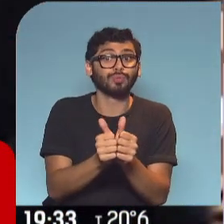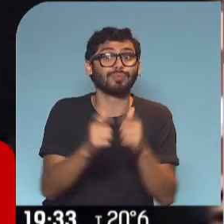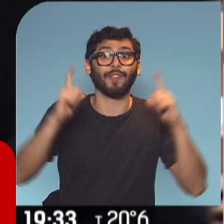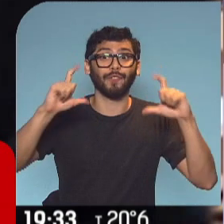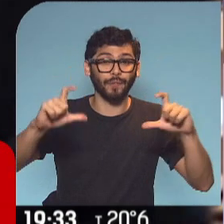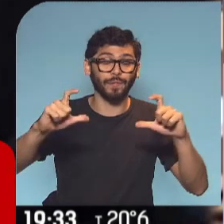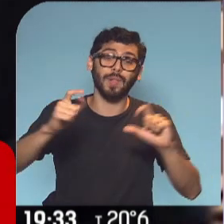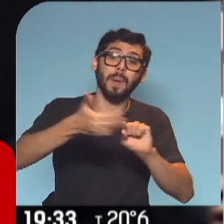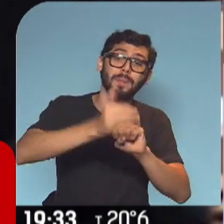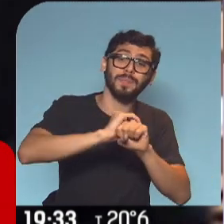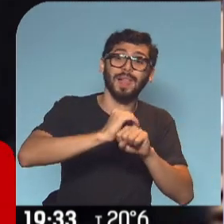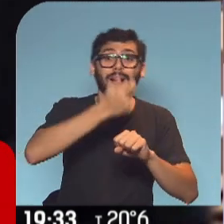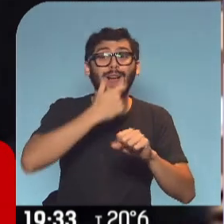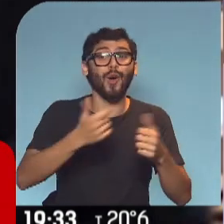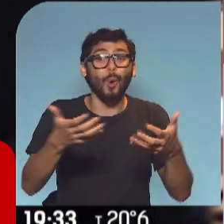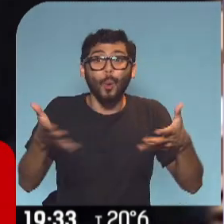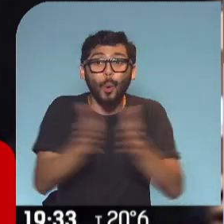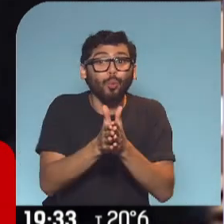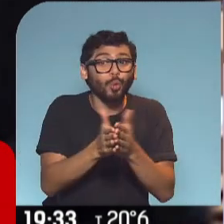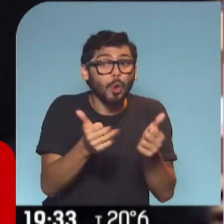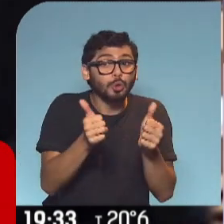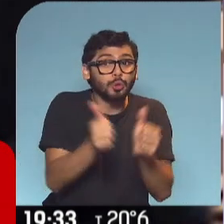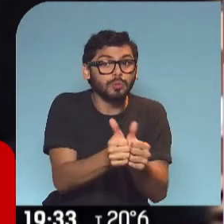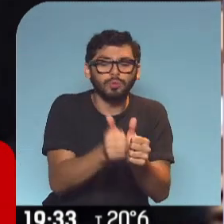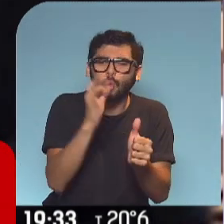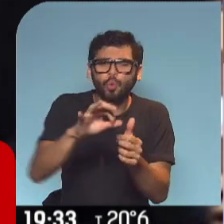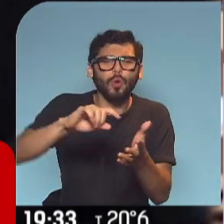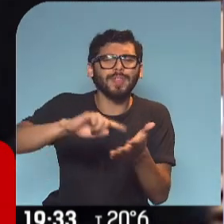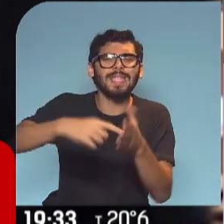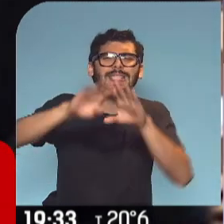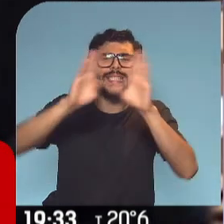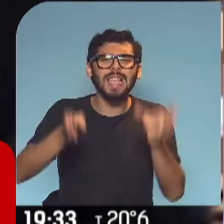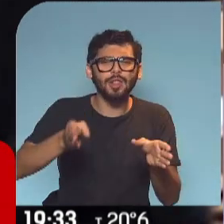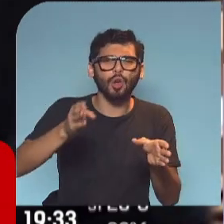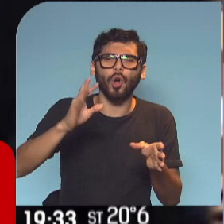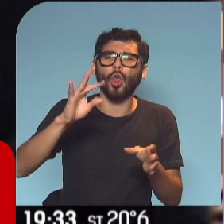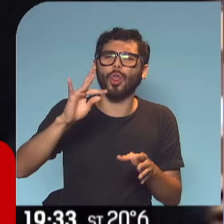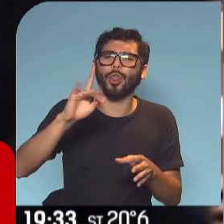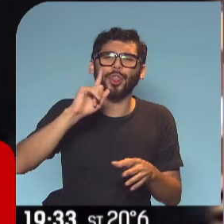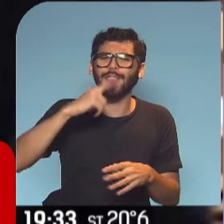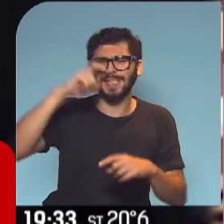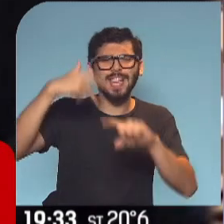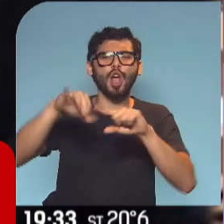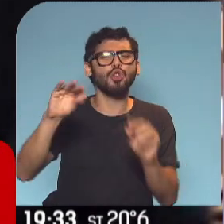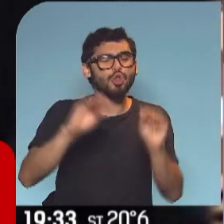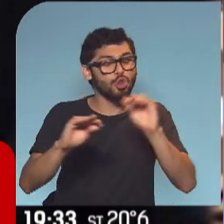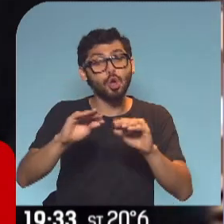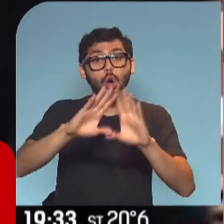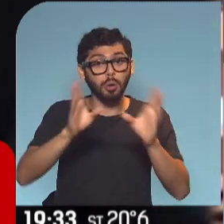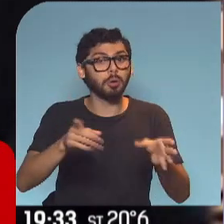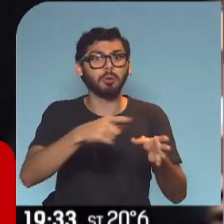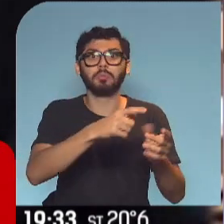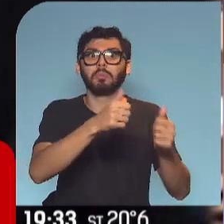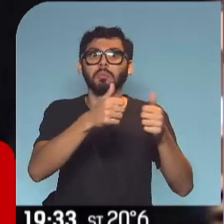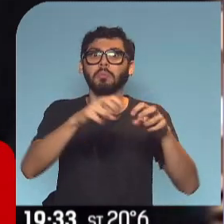foto, Macri y Larreta juntos en una actividad de gestión, estuvieron puntualmente en el Centro Metropolitano de Diseño, así que una